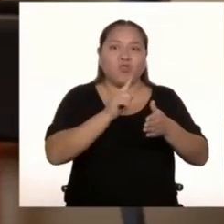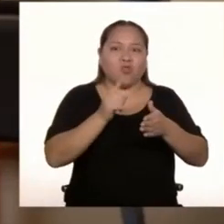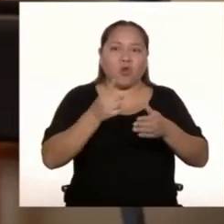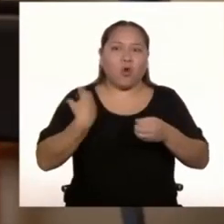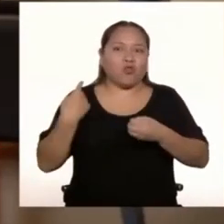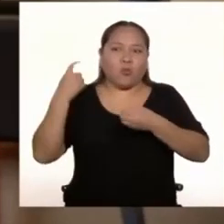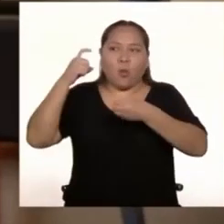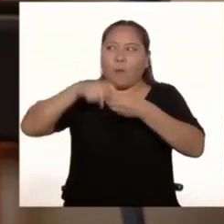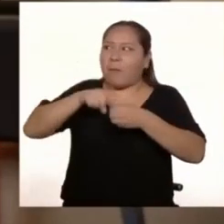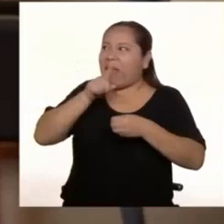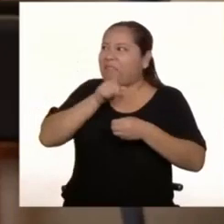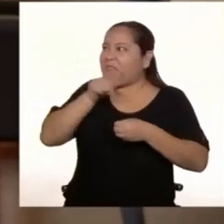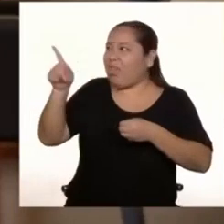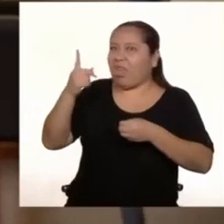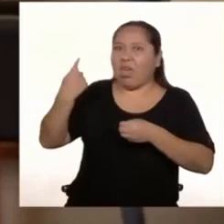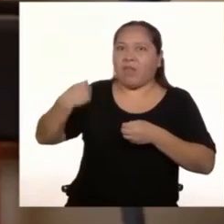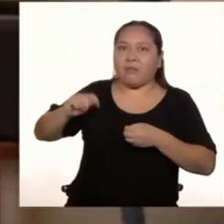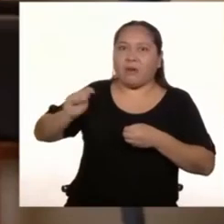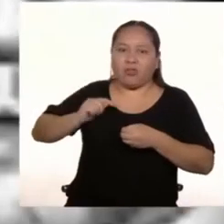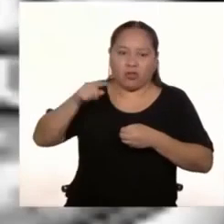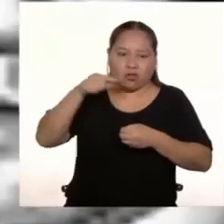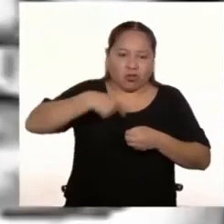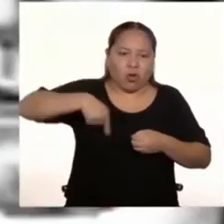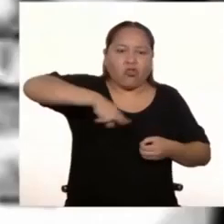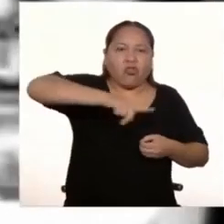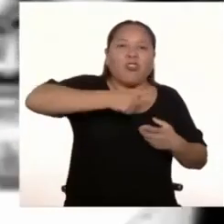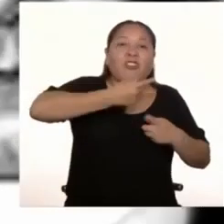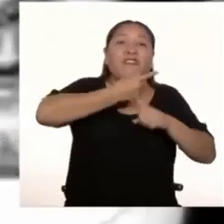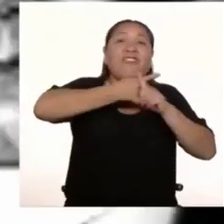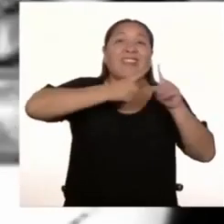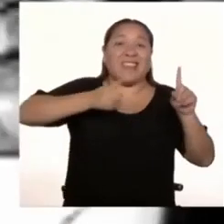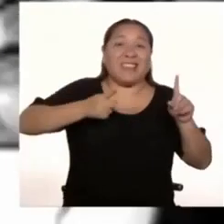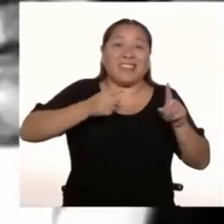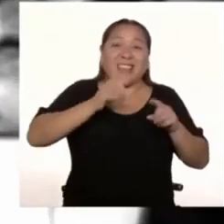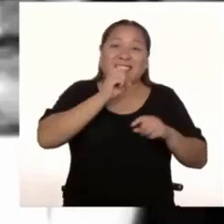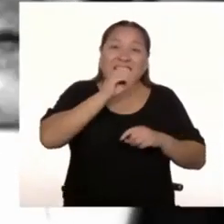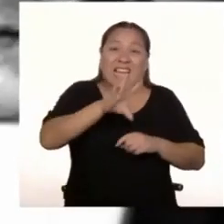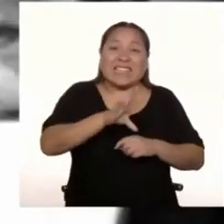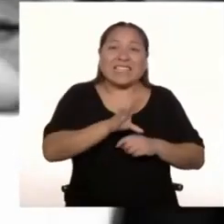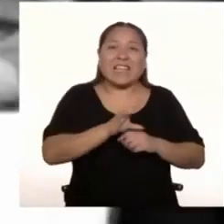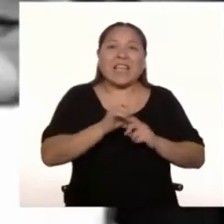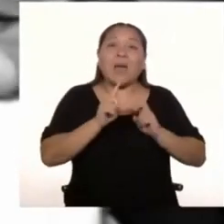parte de ellos, somos algo diferente.